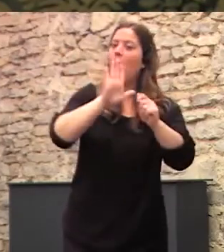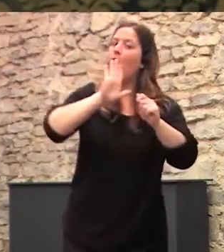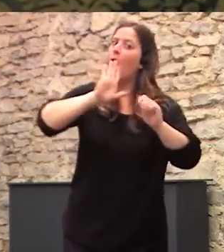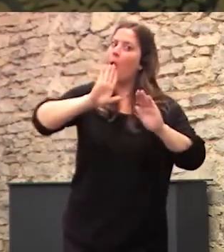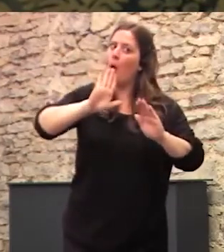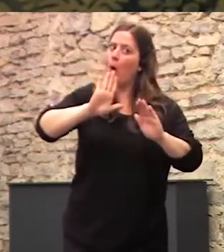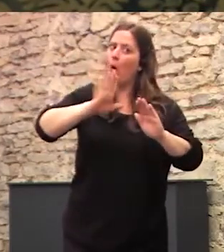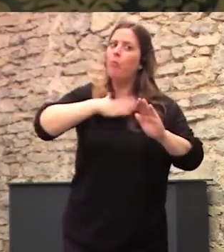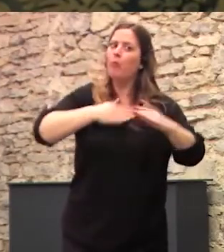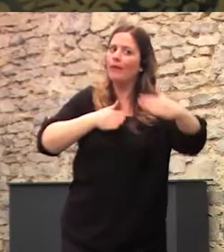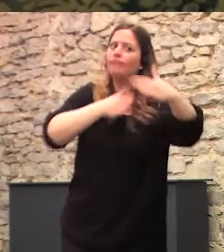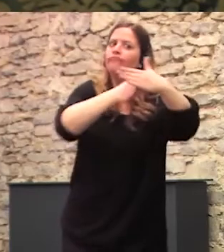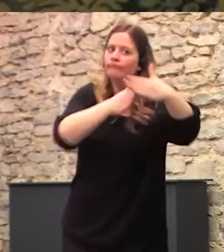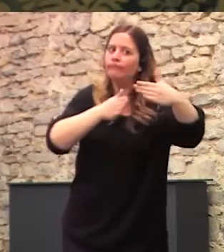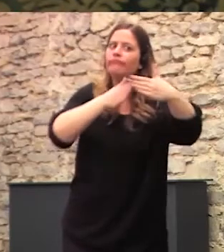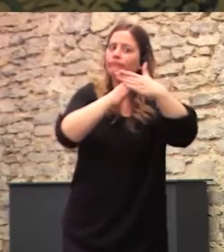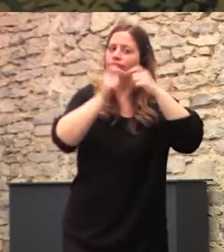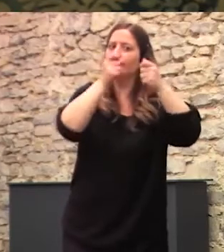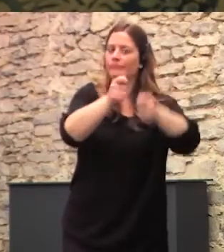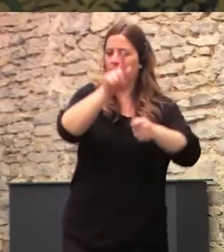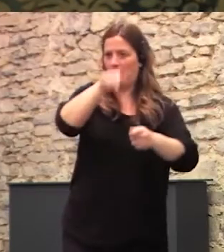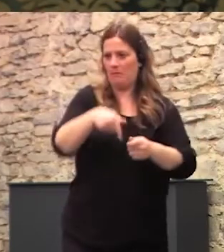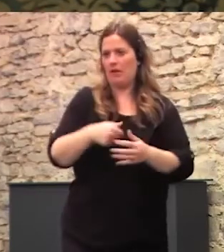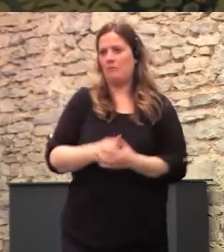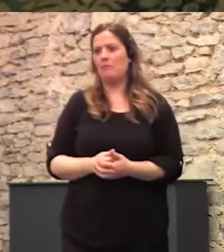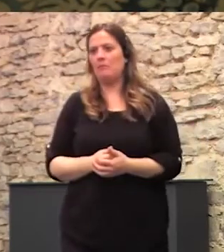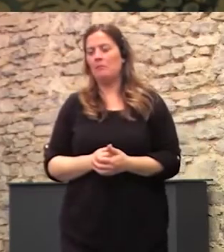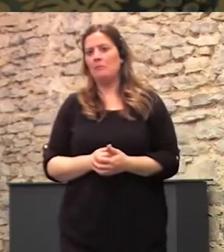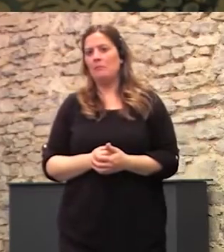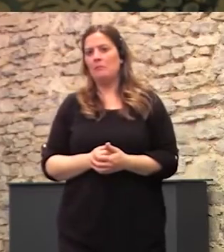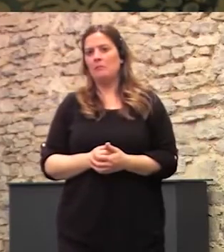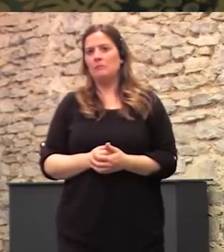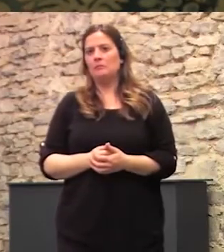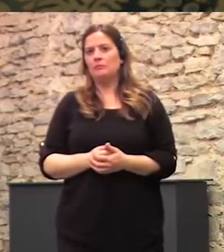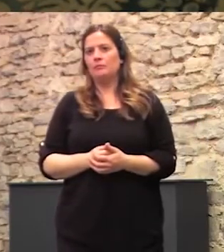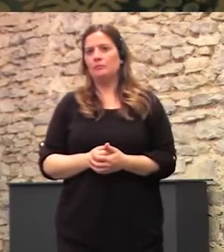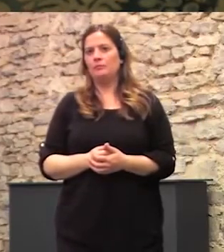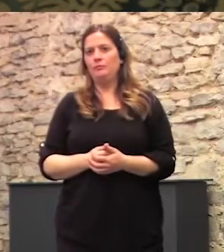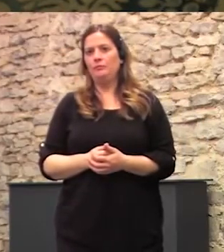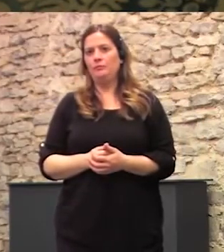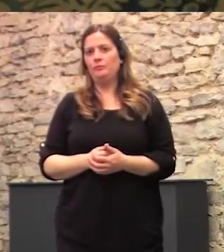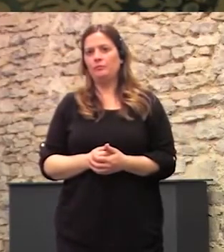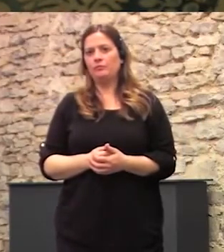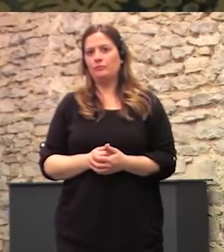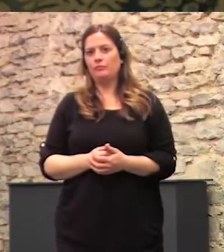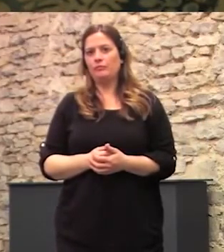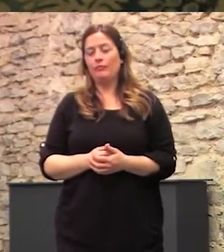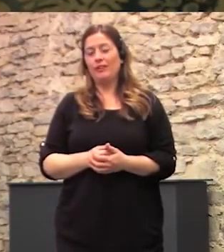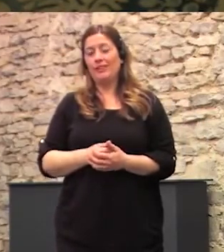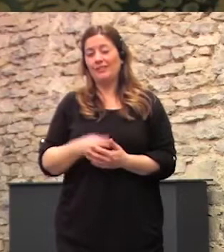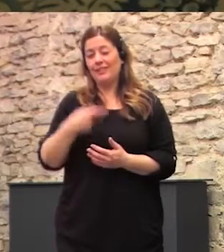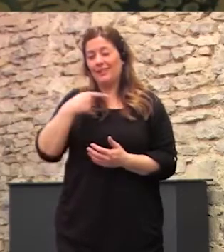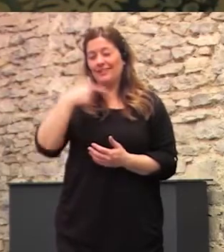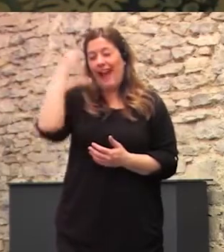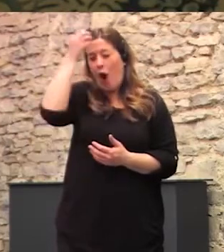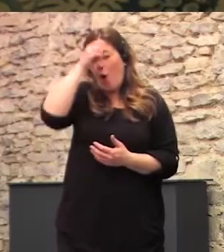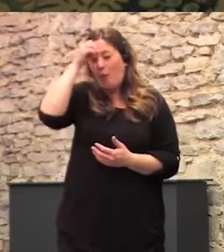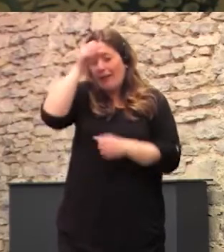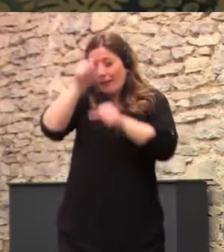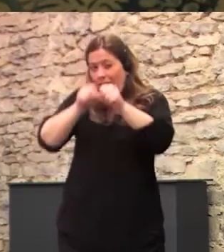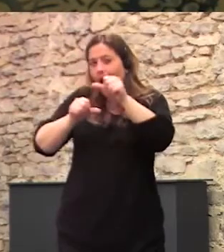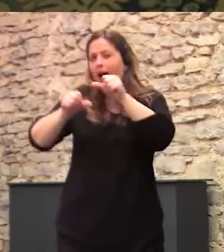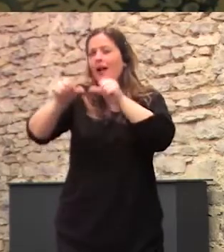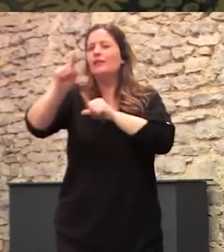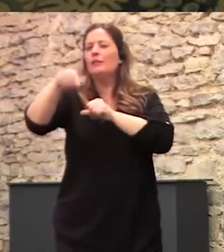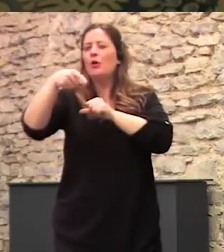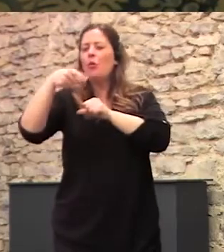dificultar y obstaculizar? ¿Vale? Entonces, a partir de ahí se hace una reflexión sobre lo propio